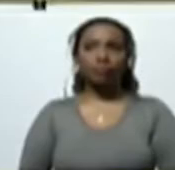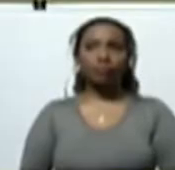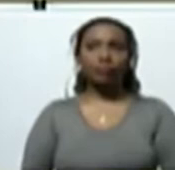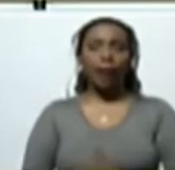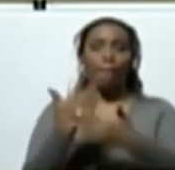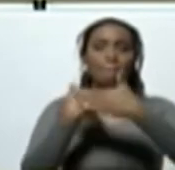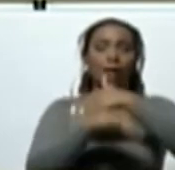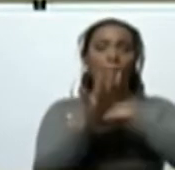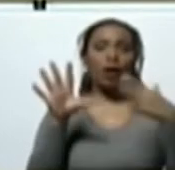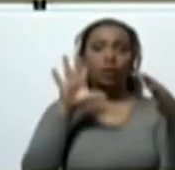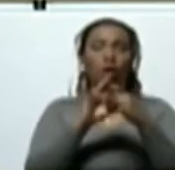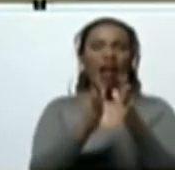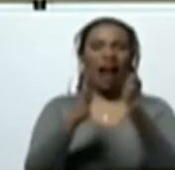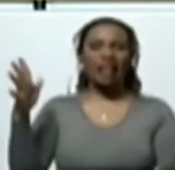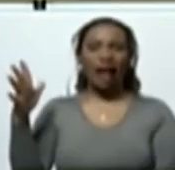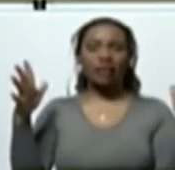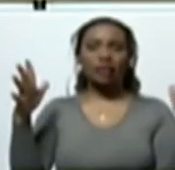Vamos a articular una gran campaña